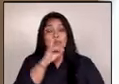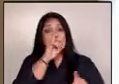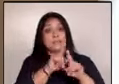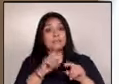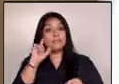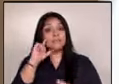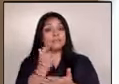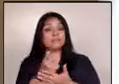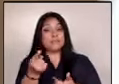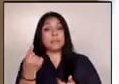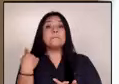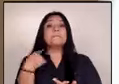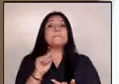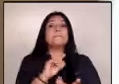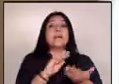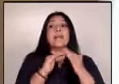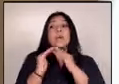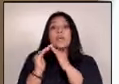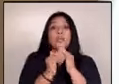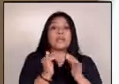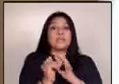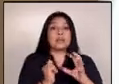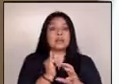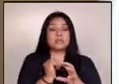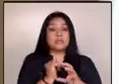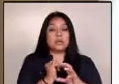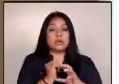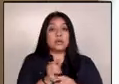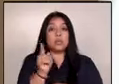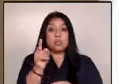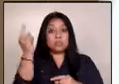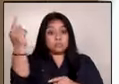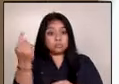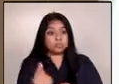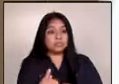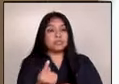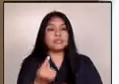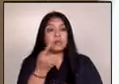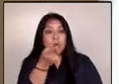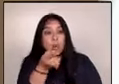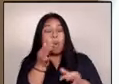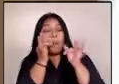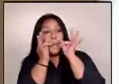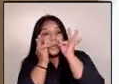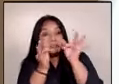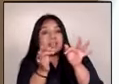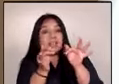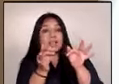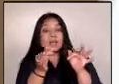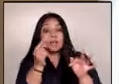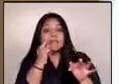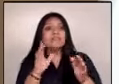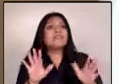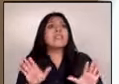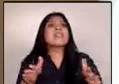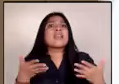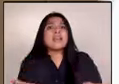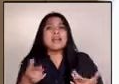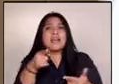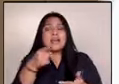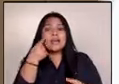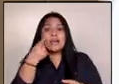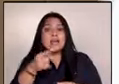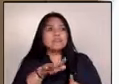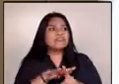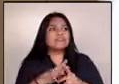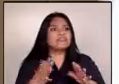comunidad internacional su presencia como testigo de lo que estaba sucediendo ese día y de lo